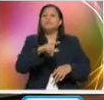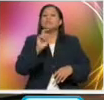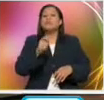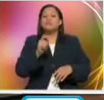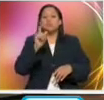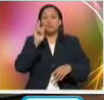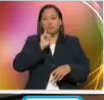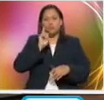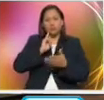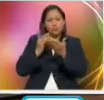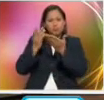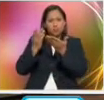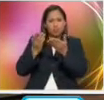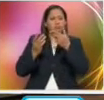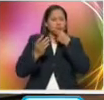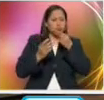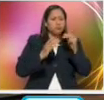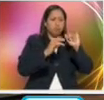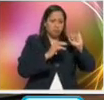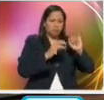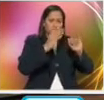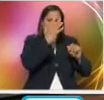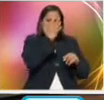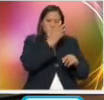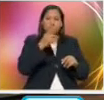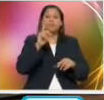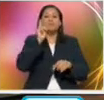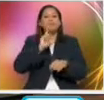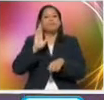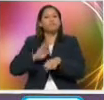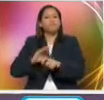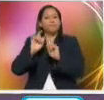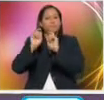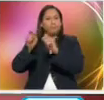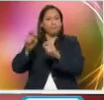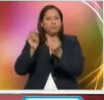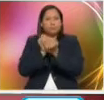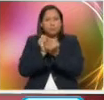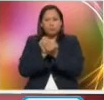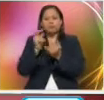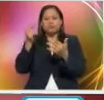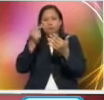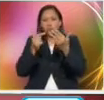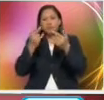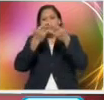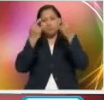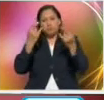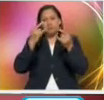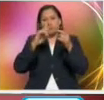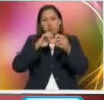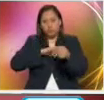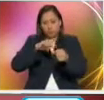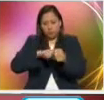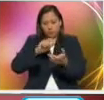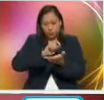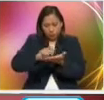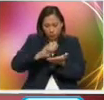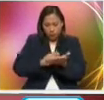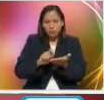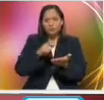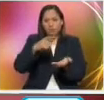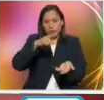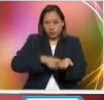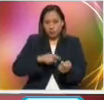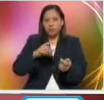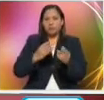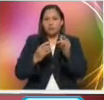figuras masculinas pesan, pero las figuras femeninas tienen puntos específicos fundamentales dentro del desarrollo